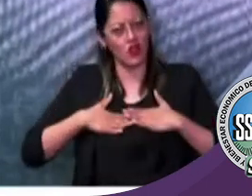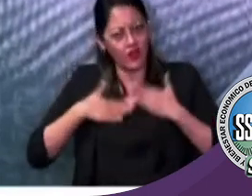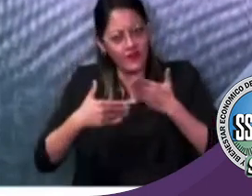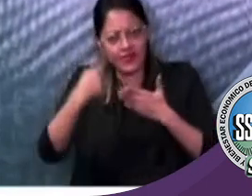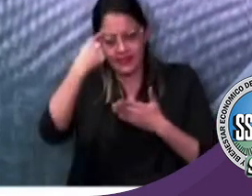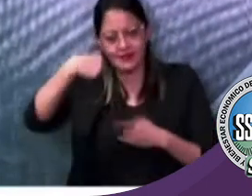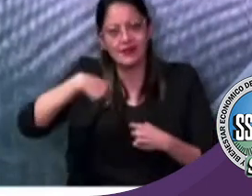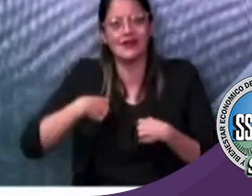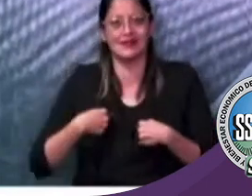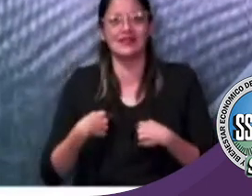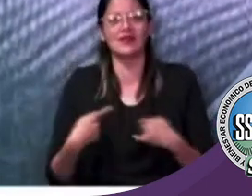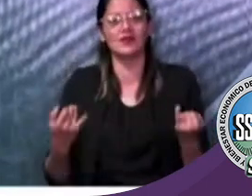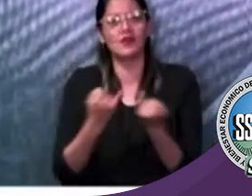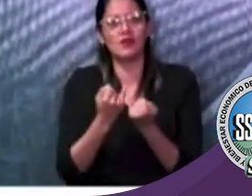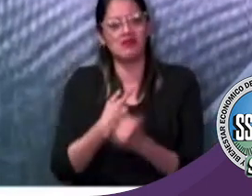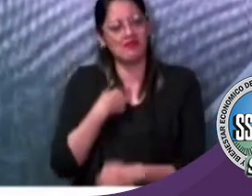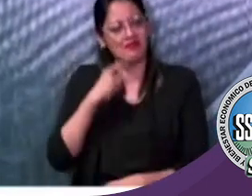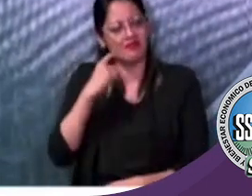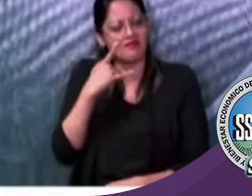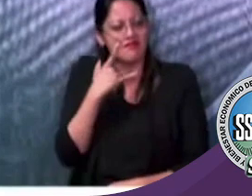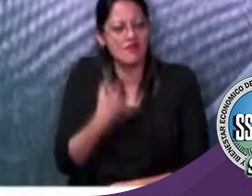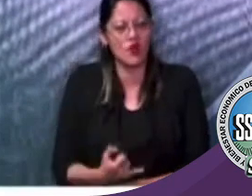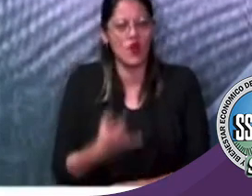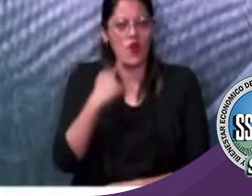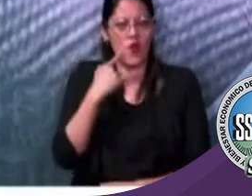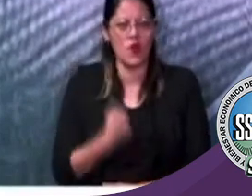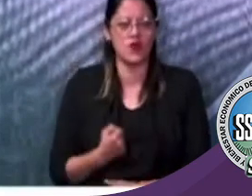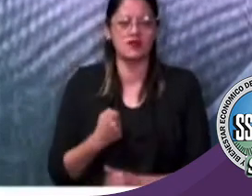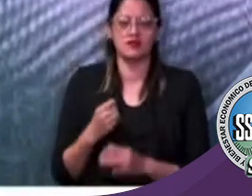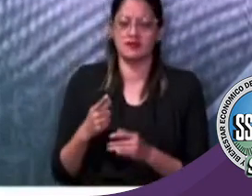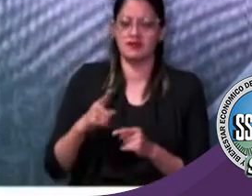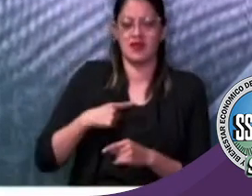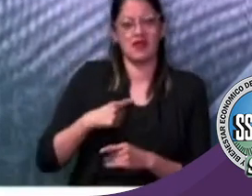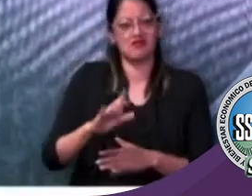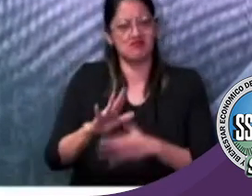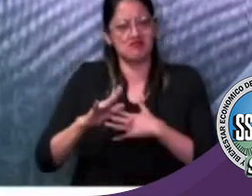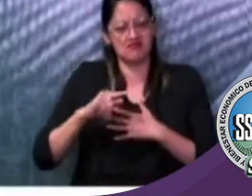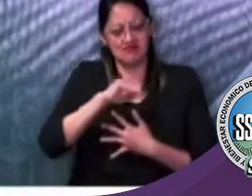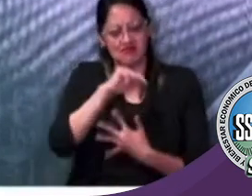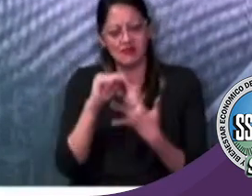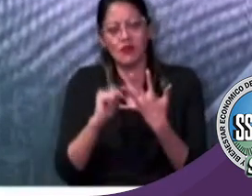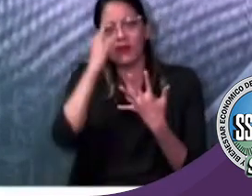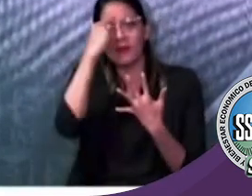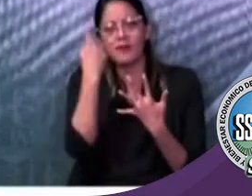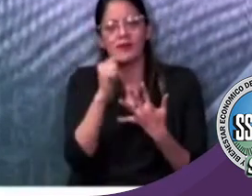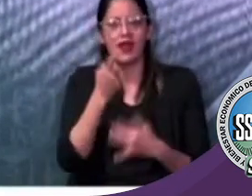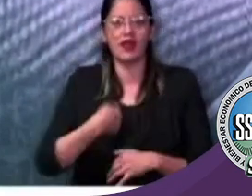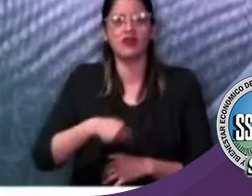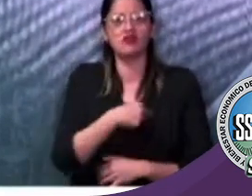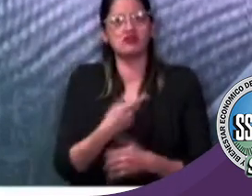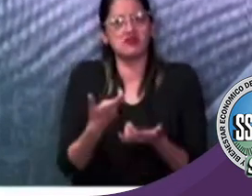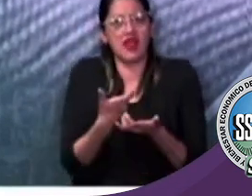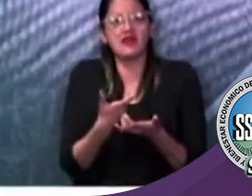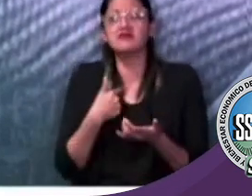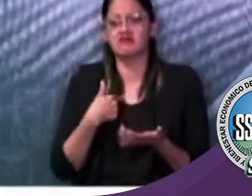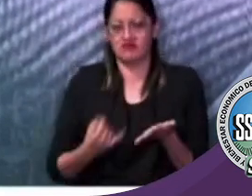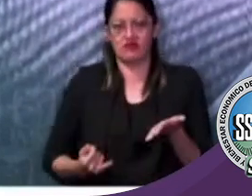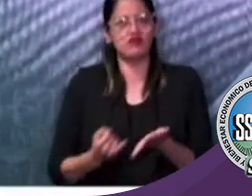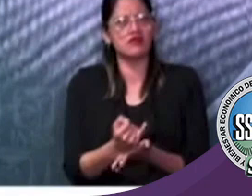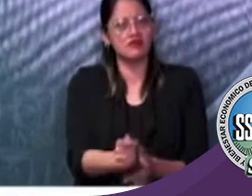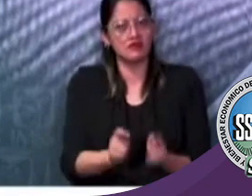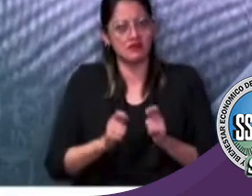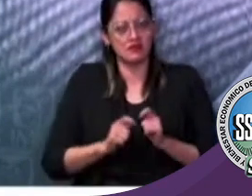nosotros mismos, de perseverancia, de convicciones para ser lo que habíamos decidido